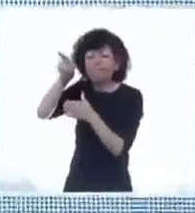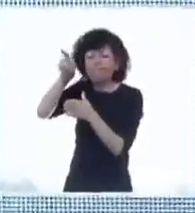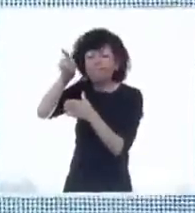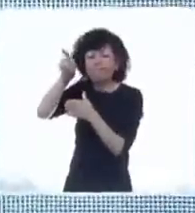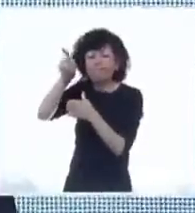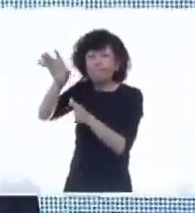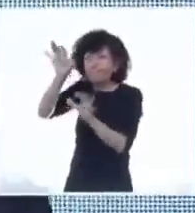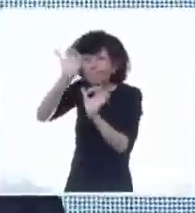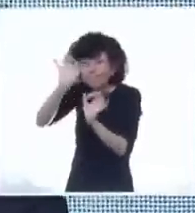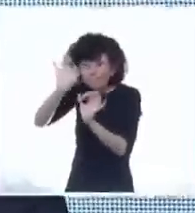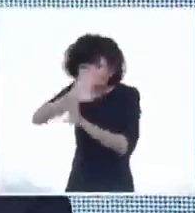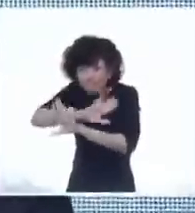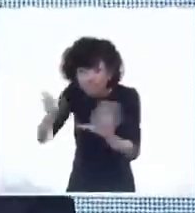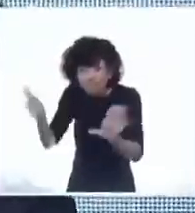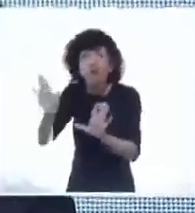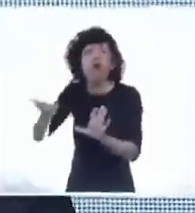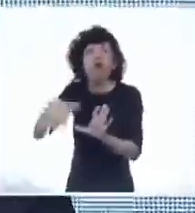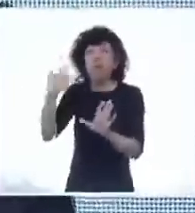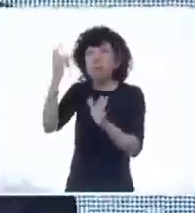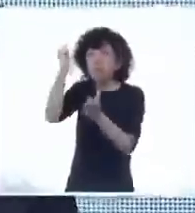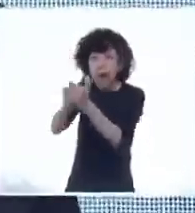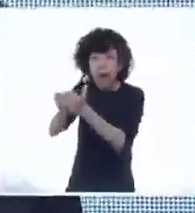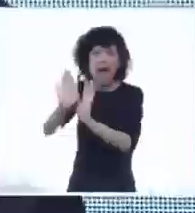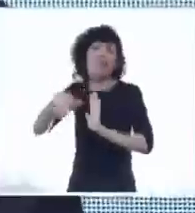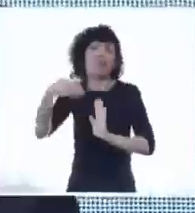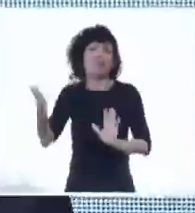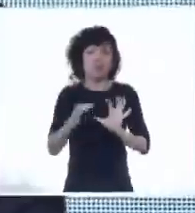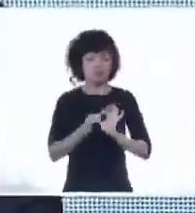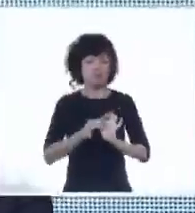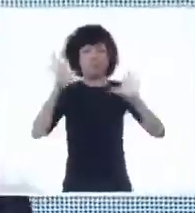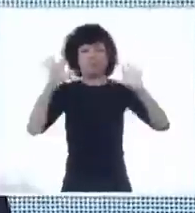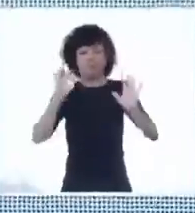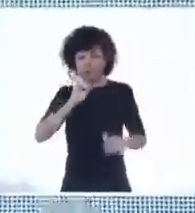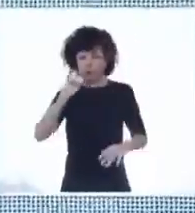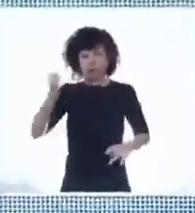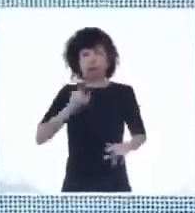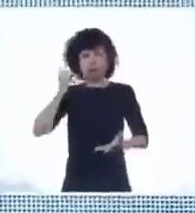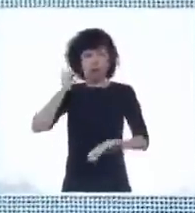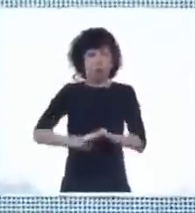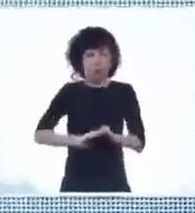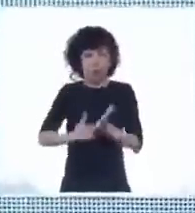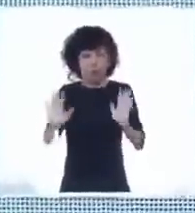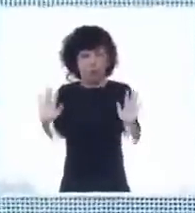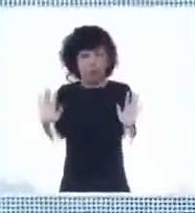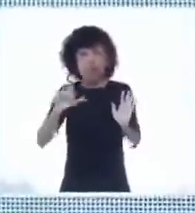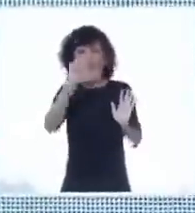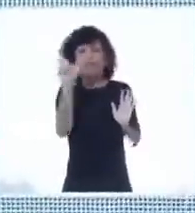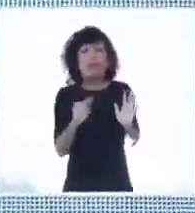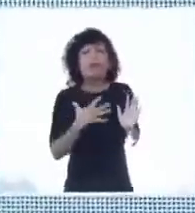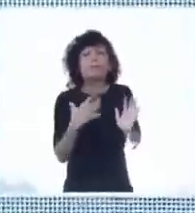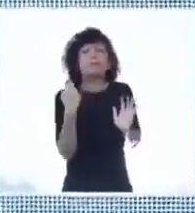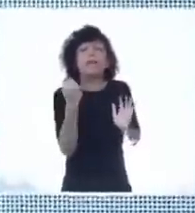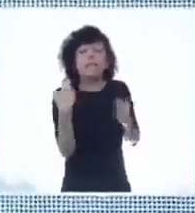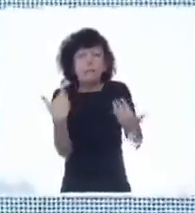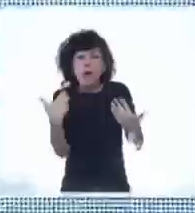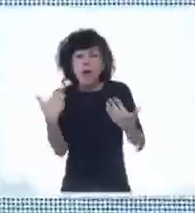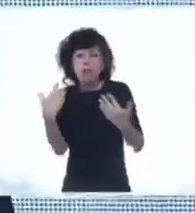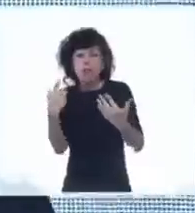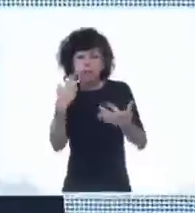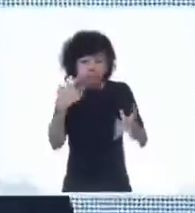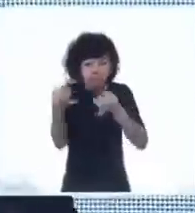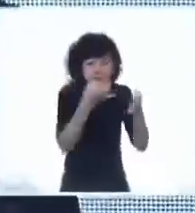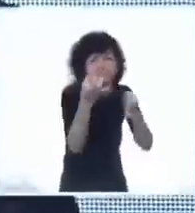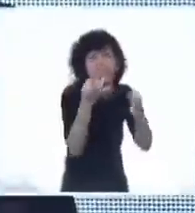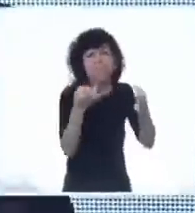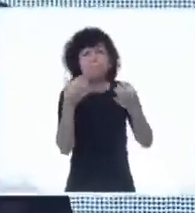soberanía, de una patria que discute y construye un régimen de mejor